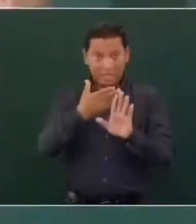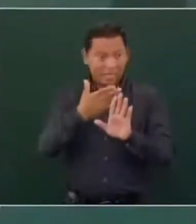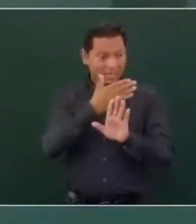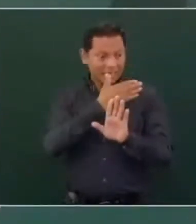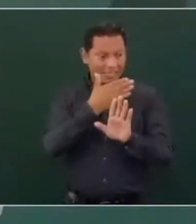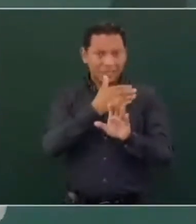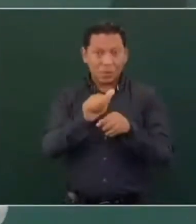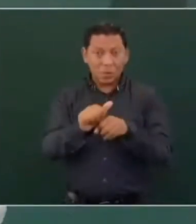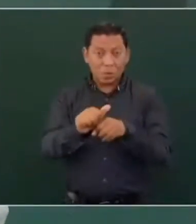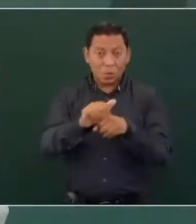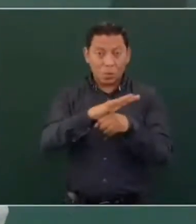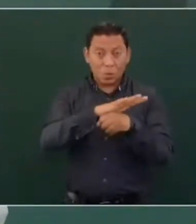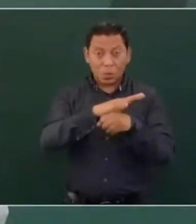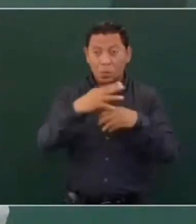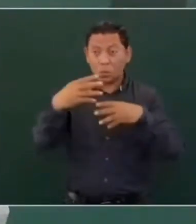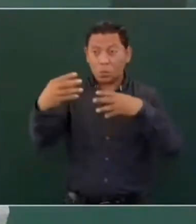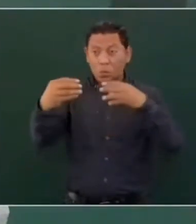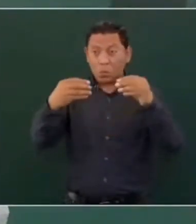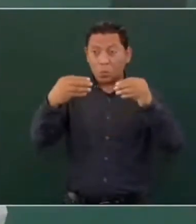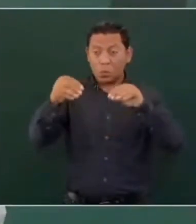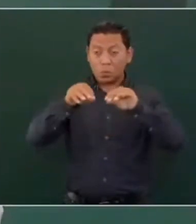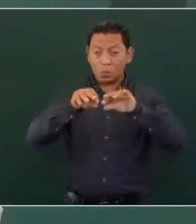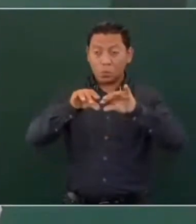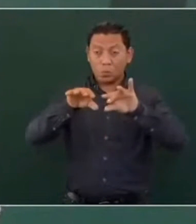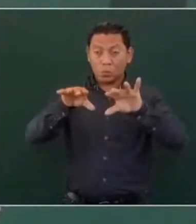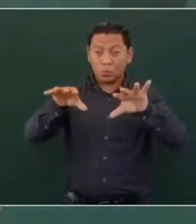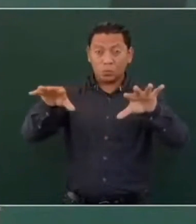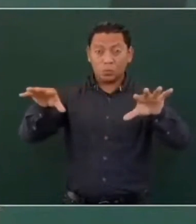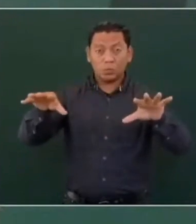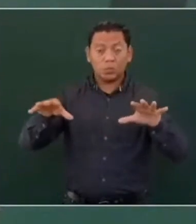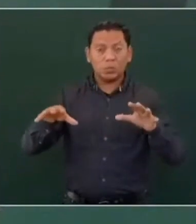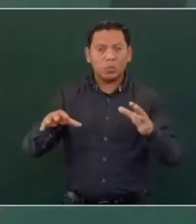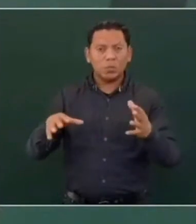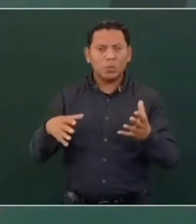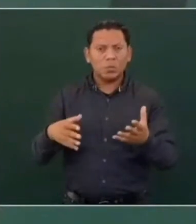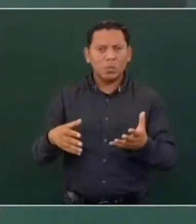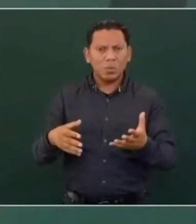COVID. ¿Cuánto tiempo lleva